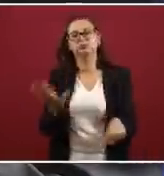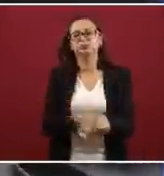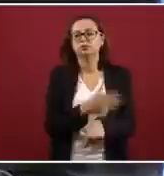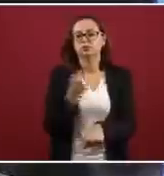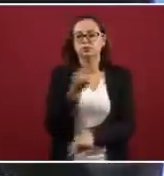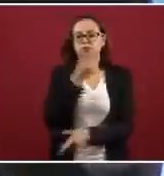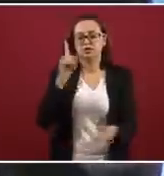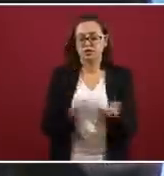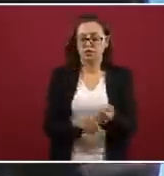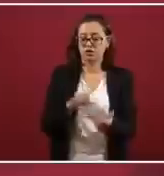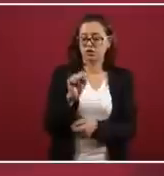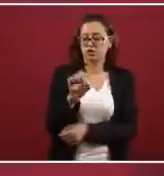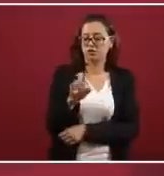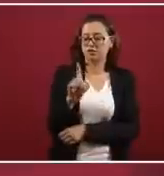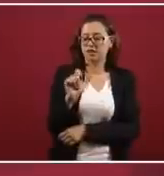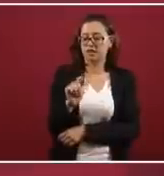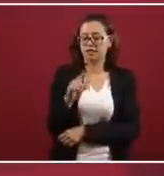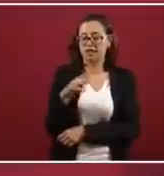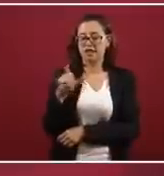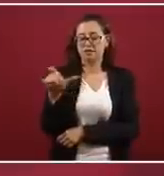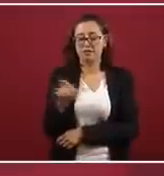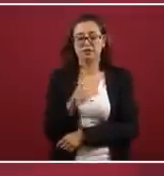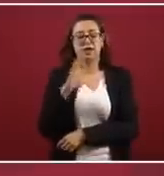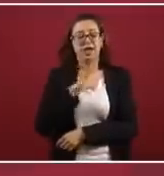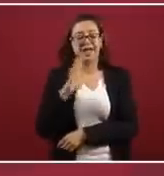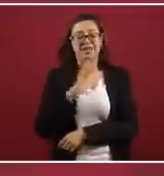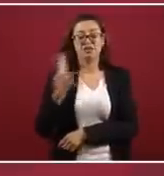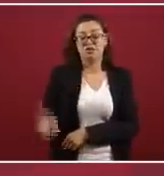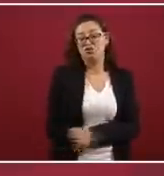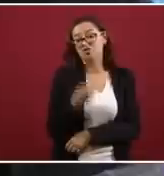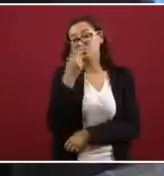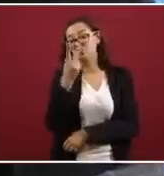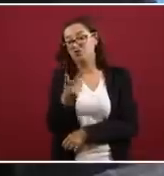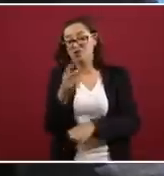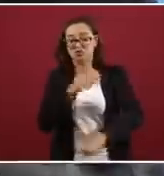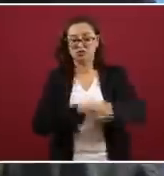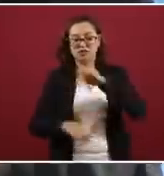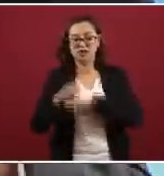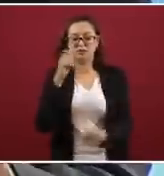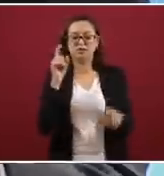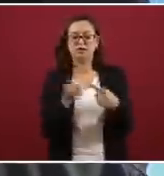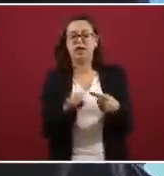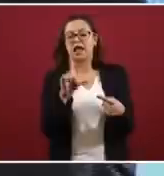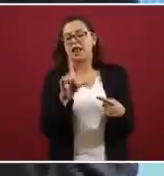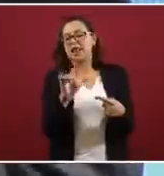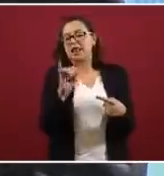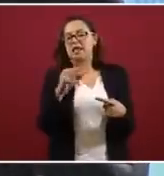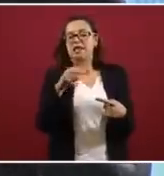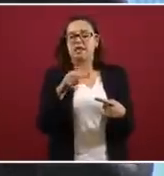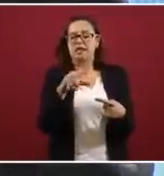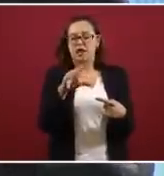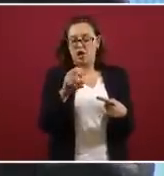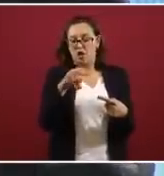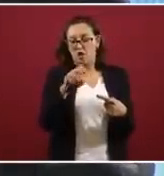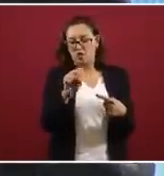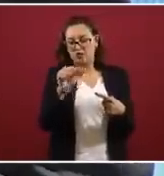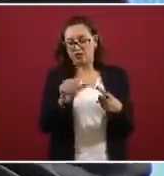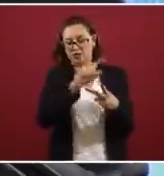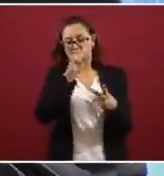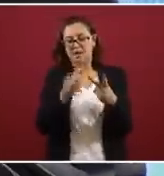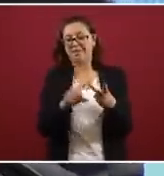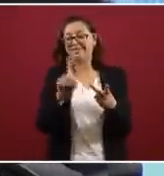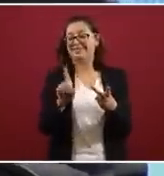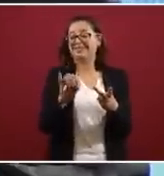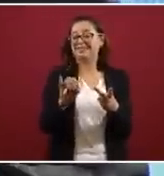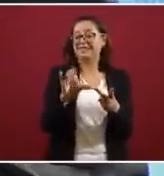coexisten Diconsa y Liconsa, que son empresas, ya alguna vez lo dije, que siguen existiendo,